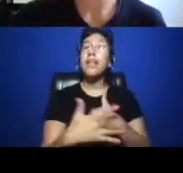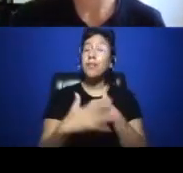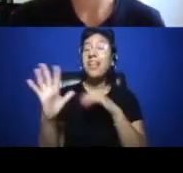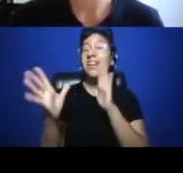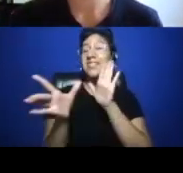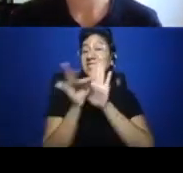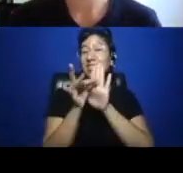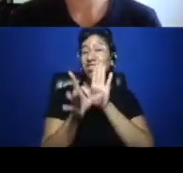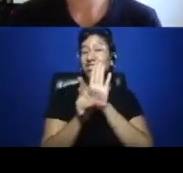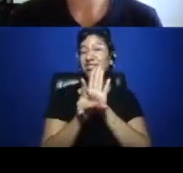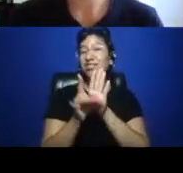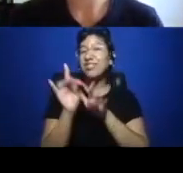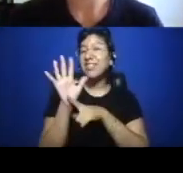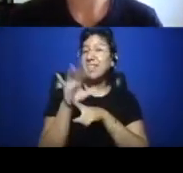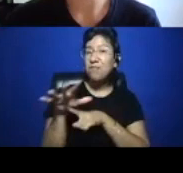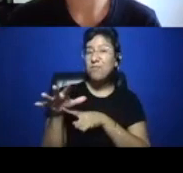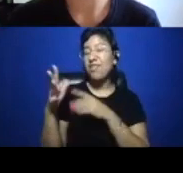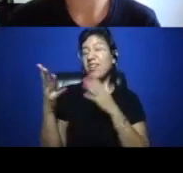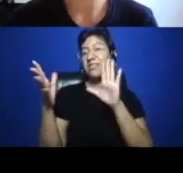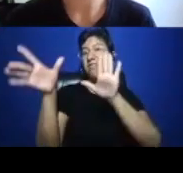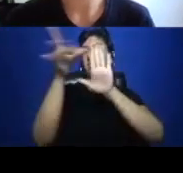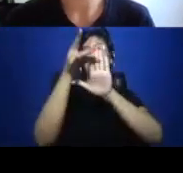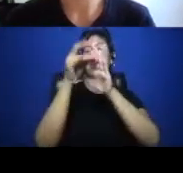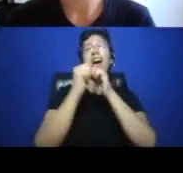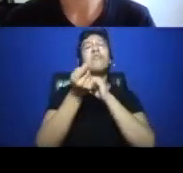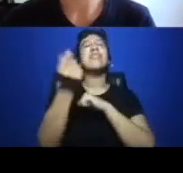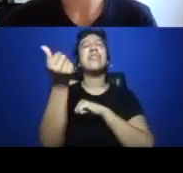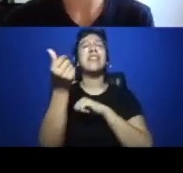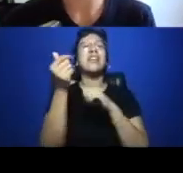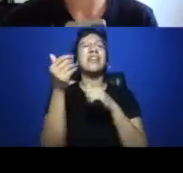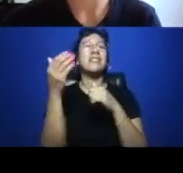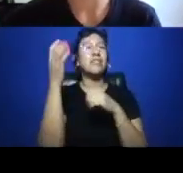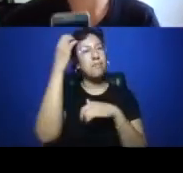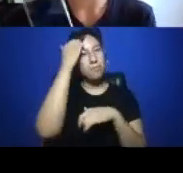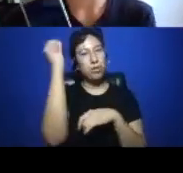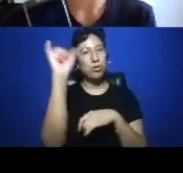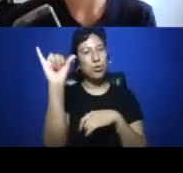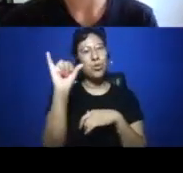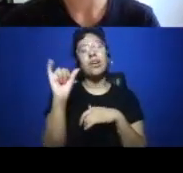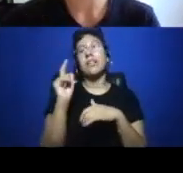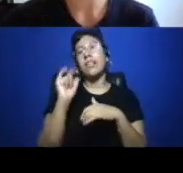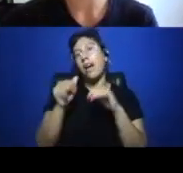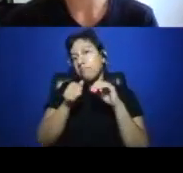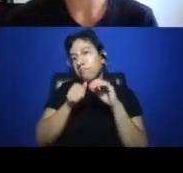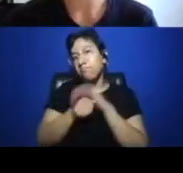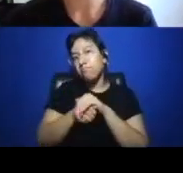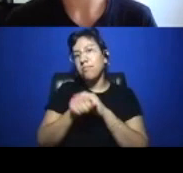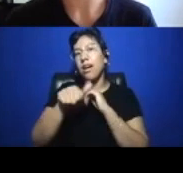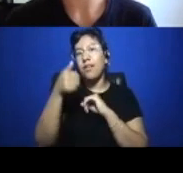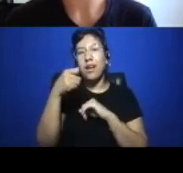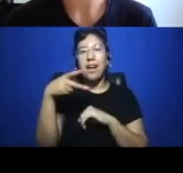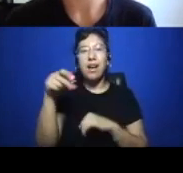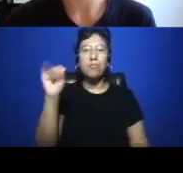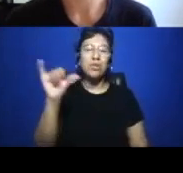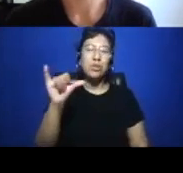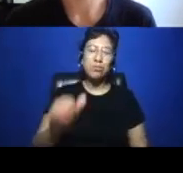que son gratis, como stickers en la cámara, y aprender cómo borrar la memoria que está en